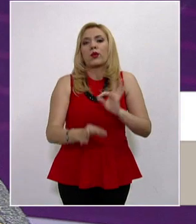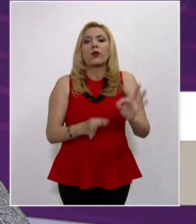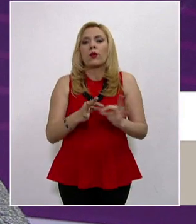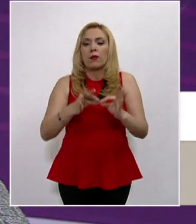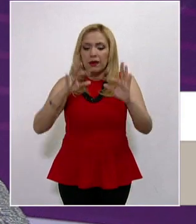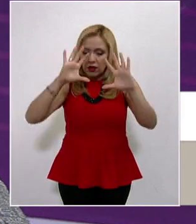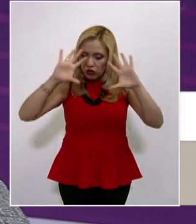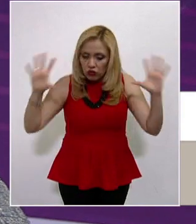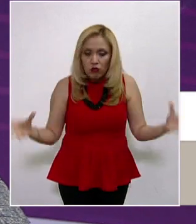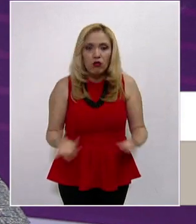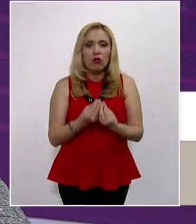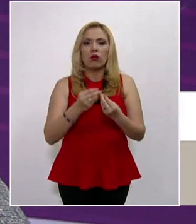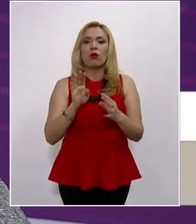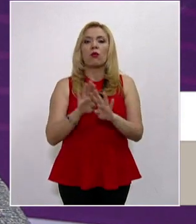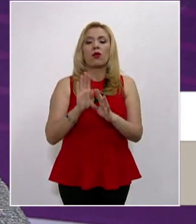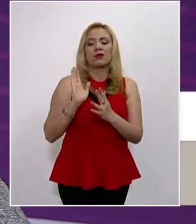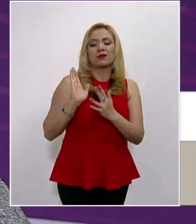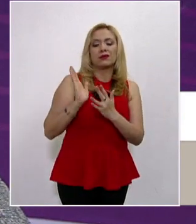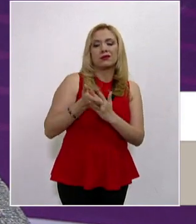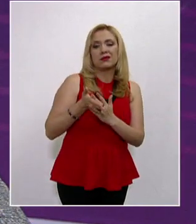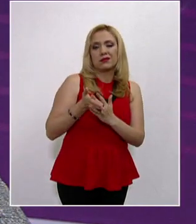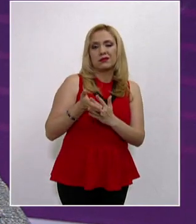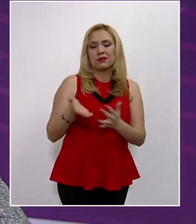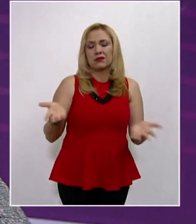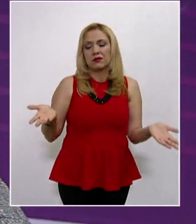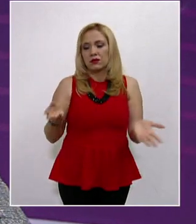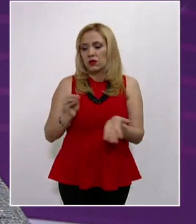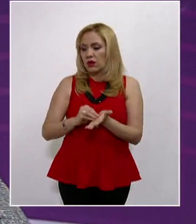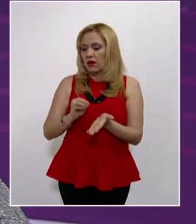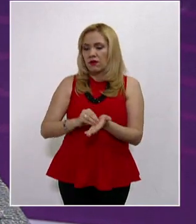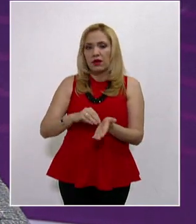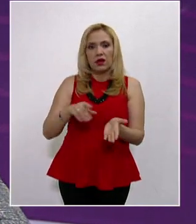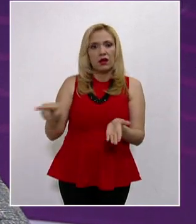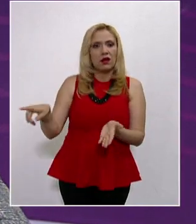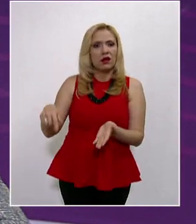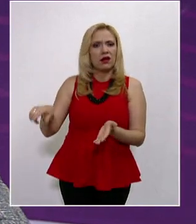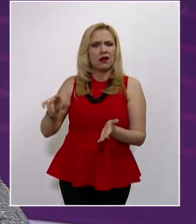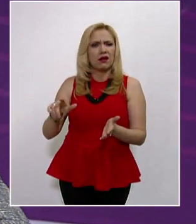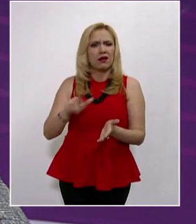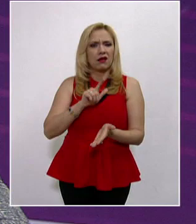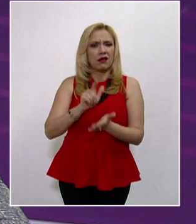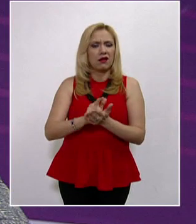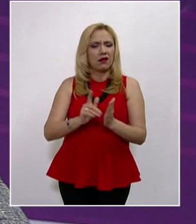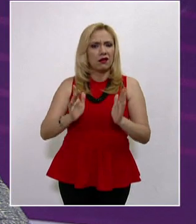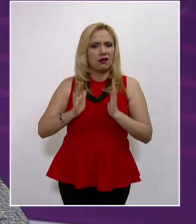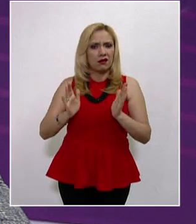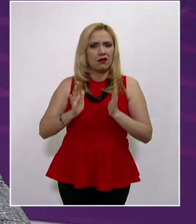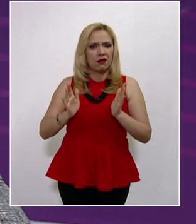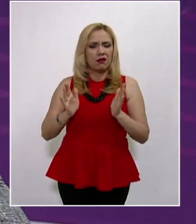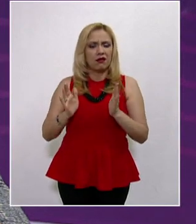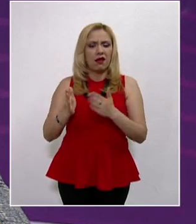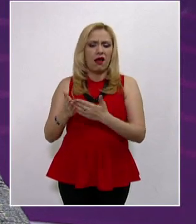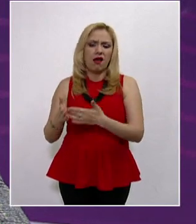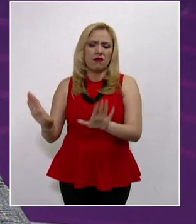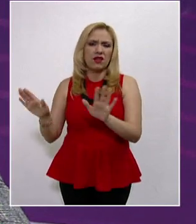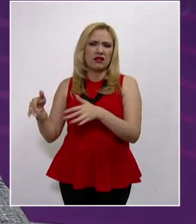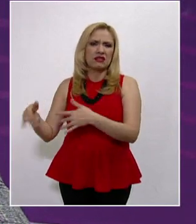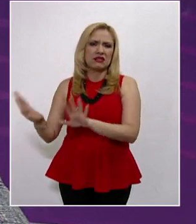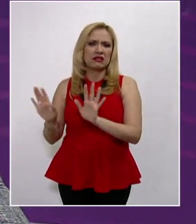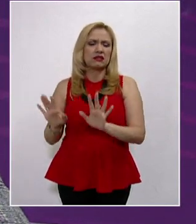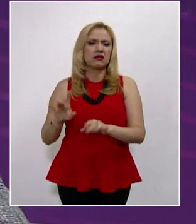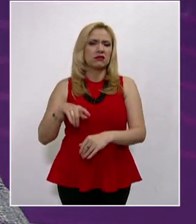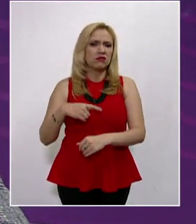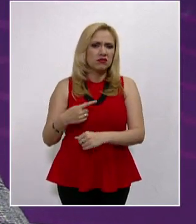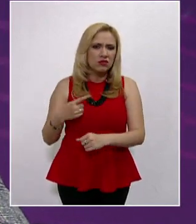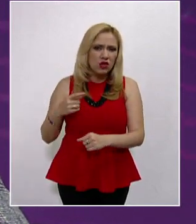¿no? Que es un cumplimiento parcial porque deja todavía el fuero militar en varias, abierto para violaciones en